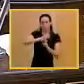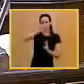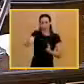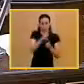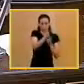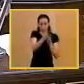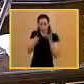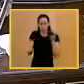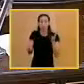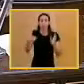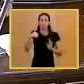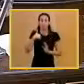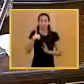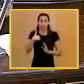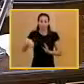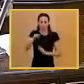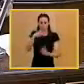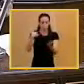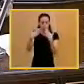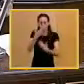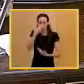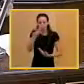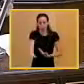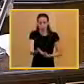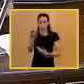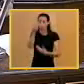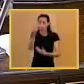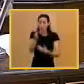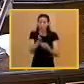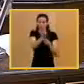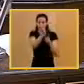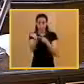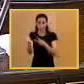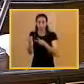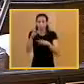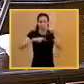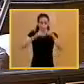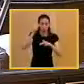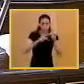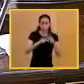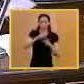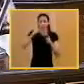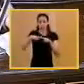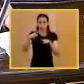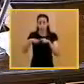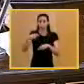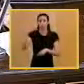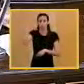entre otros, en el diálogo sincero y la relación bilateral, constructiva y en mutuo beneficio con Cuba y